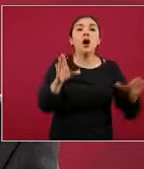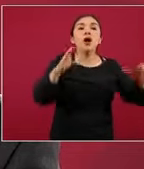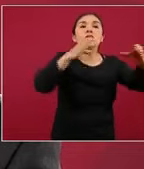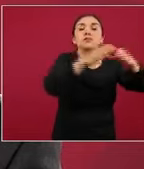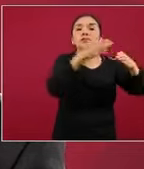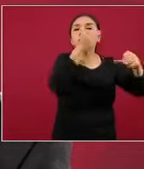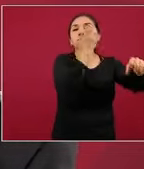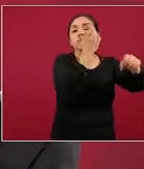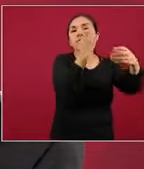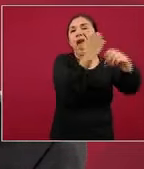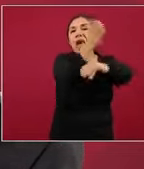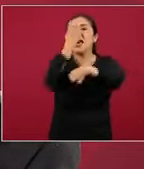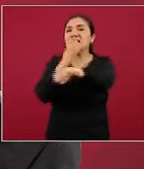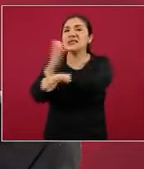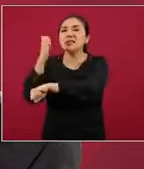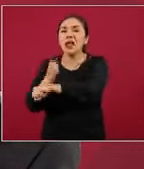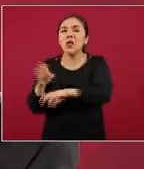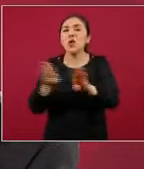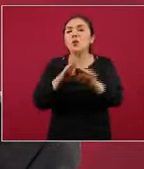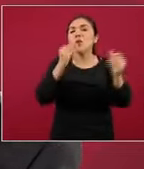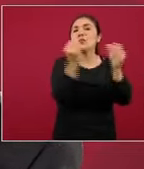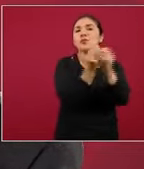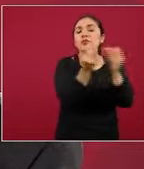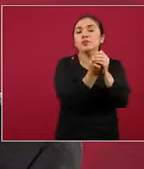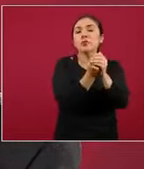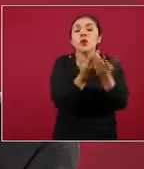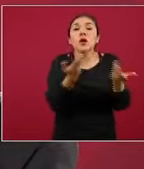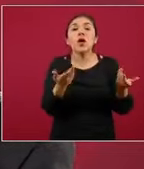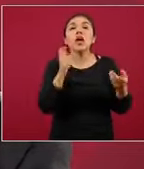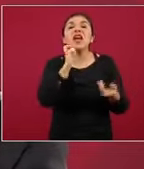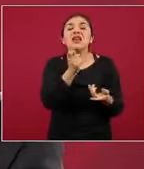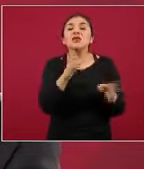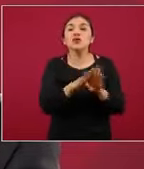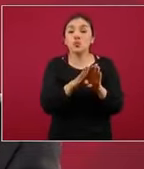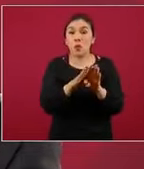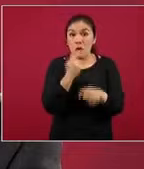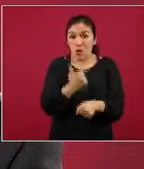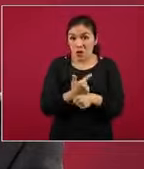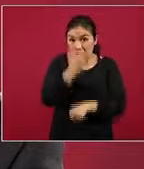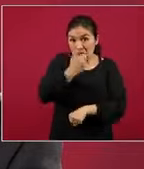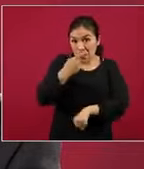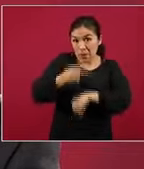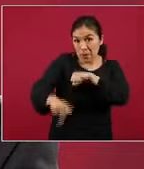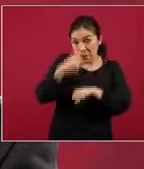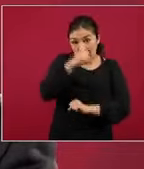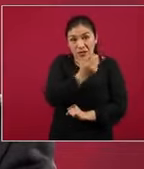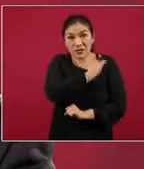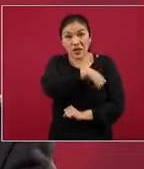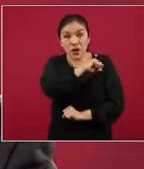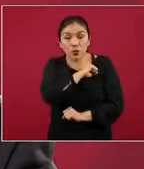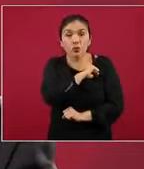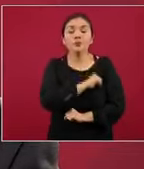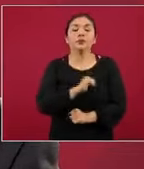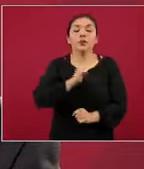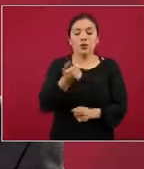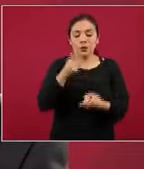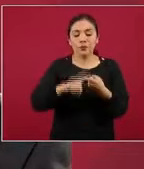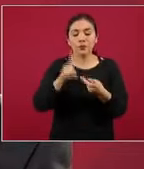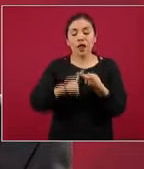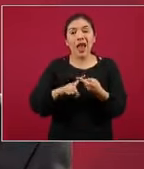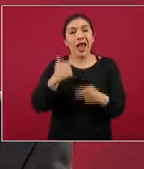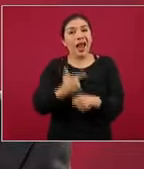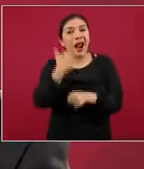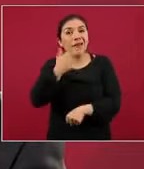entidad federativa la relación entre los riesgos de salud y los riesgos sociales